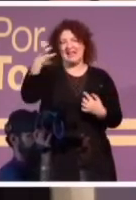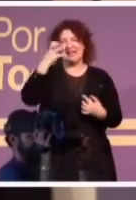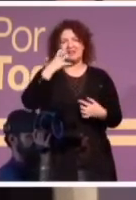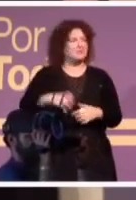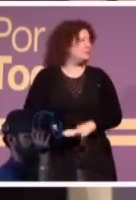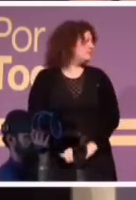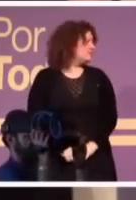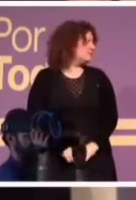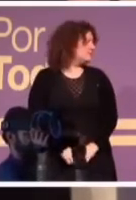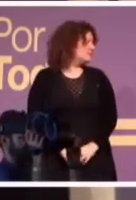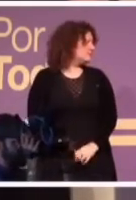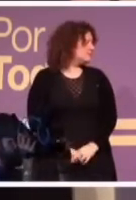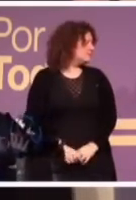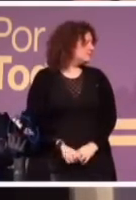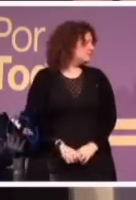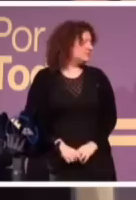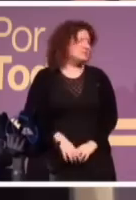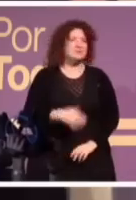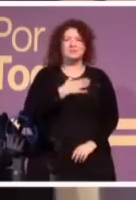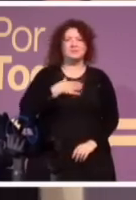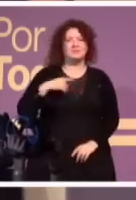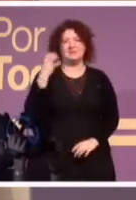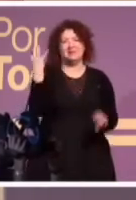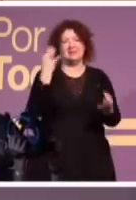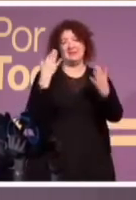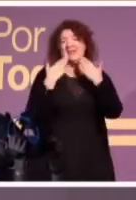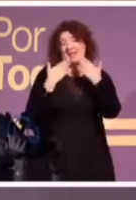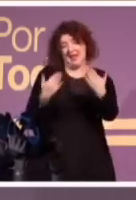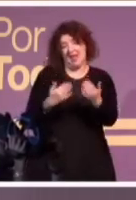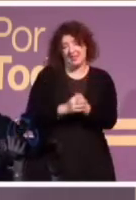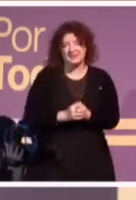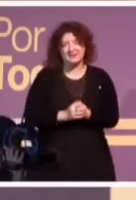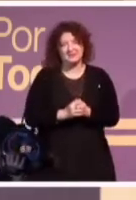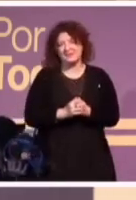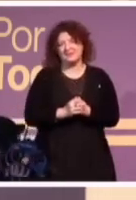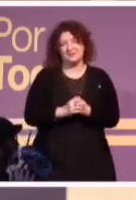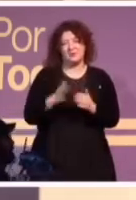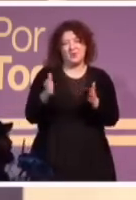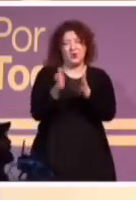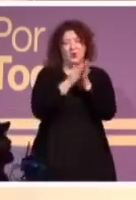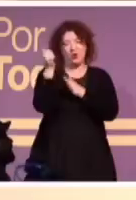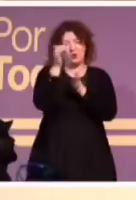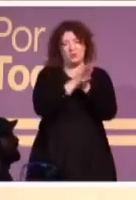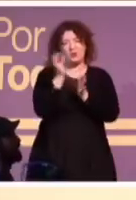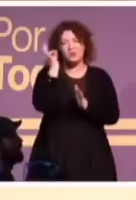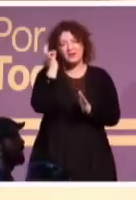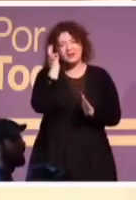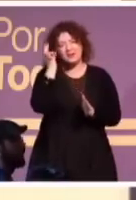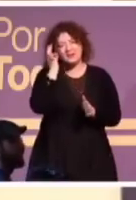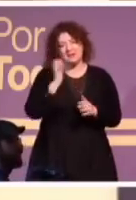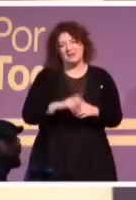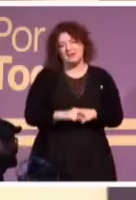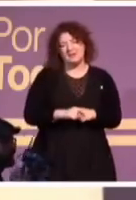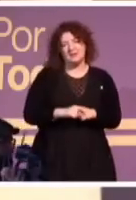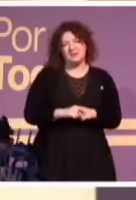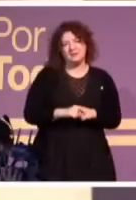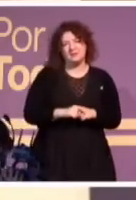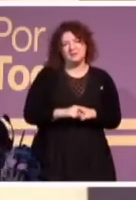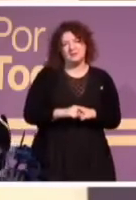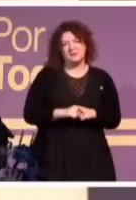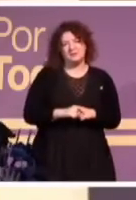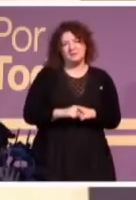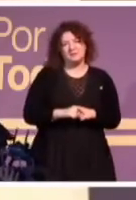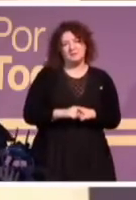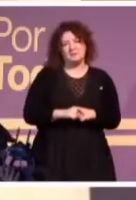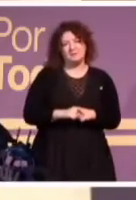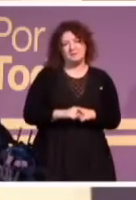Lo primero que quiero hacer es dar las gracias a todos los compañeros y compañeras, a todas las personas que se han quedado fuera, que nos